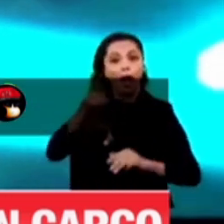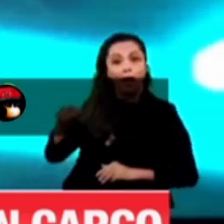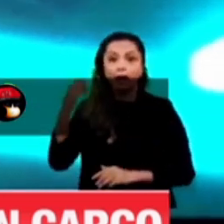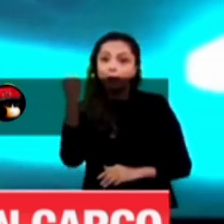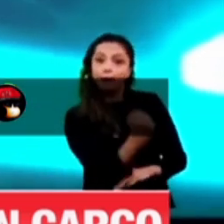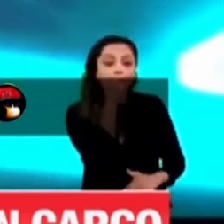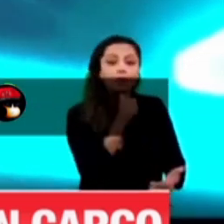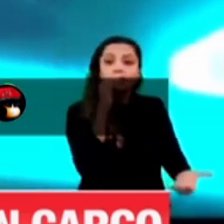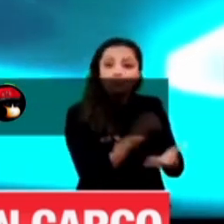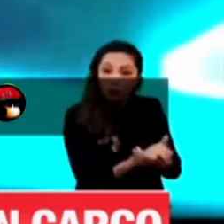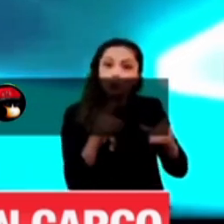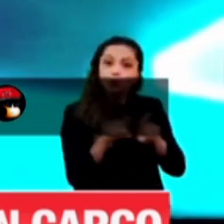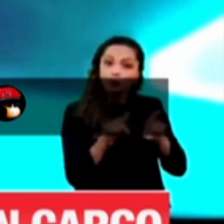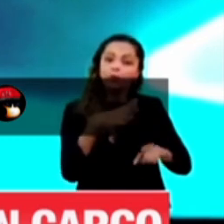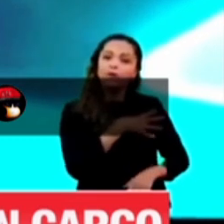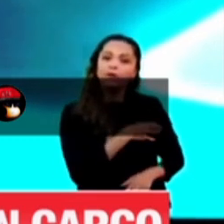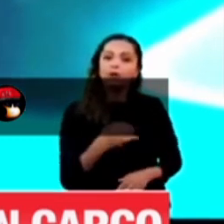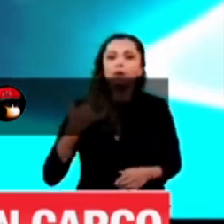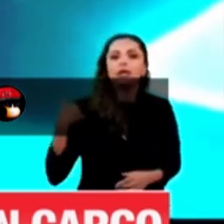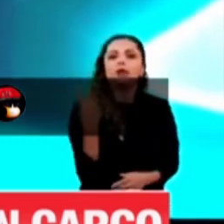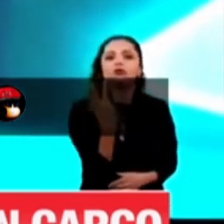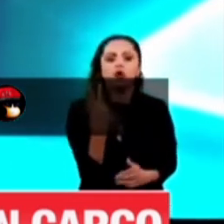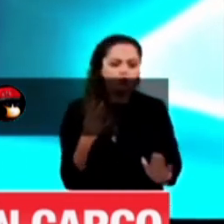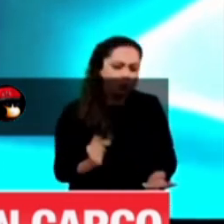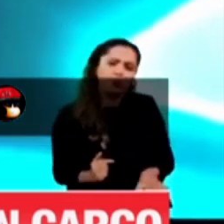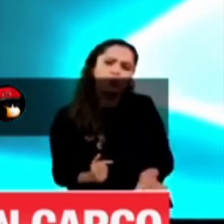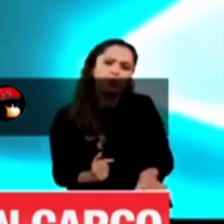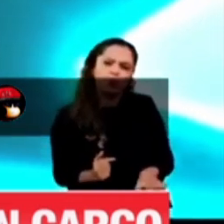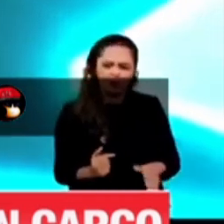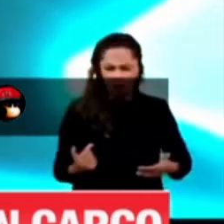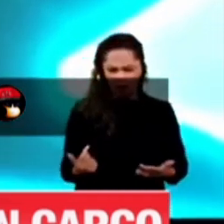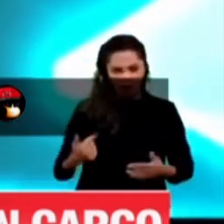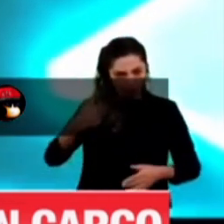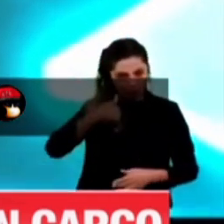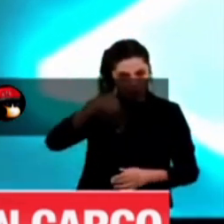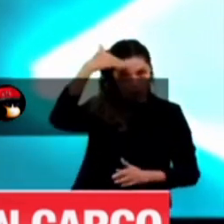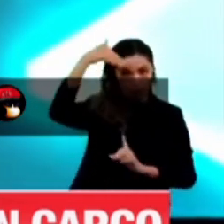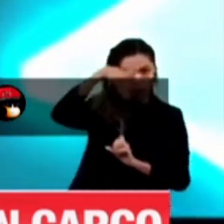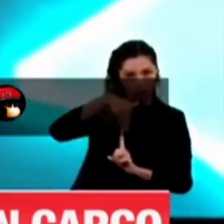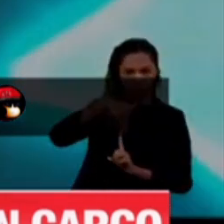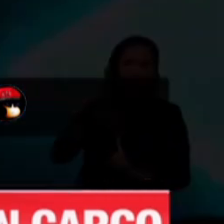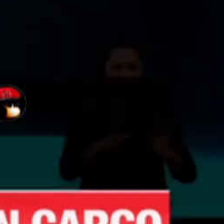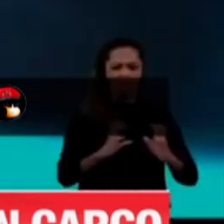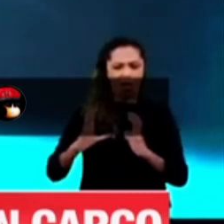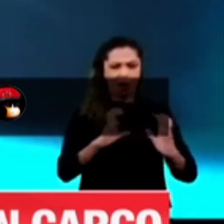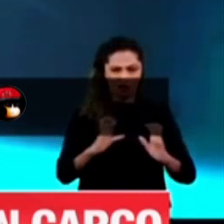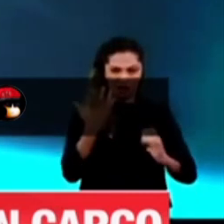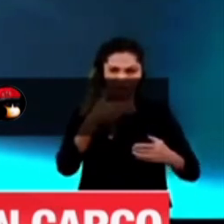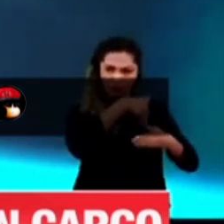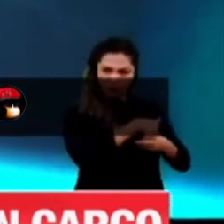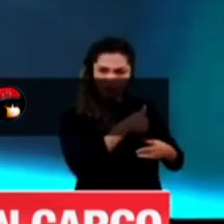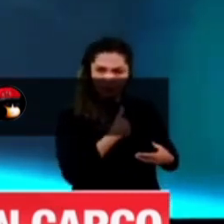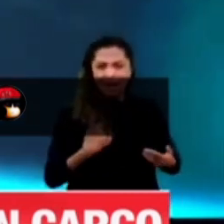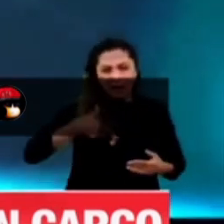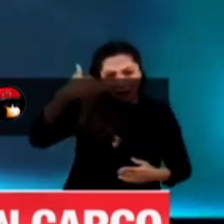y un firuchito quiere mi responsabilidad por esas razones no tenga movimiento quiere